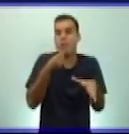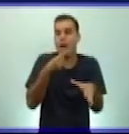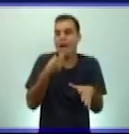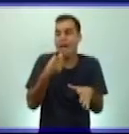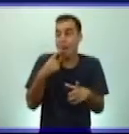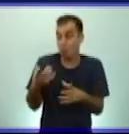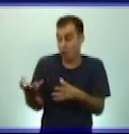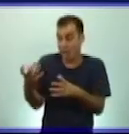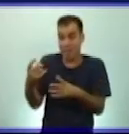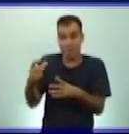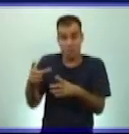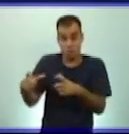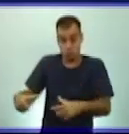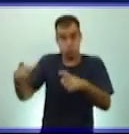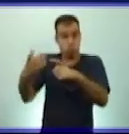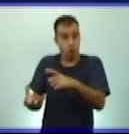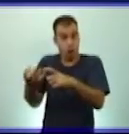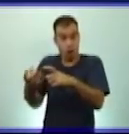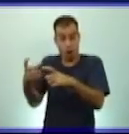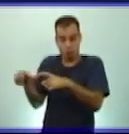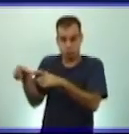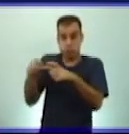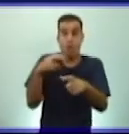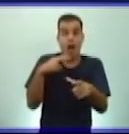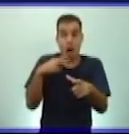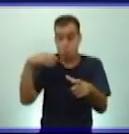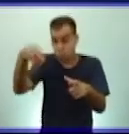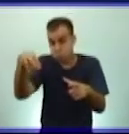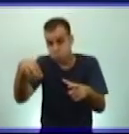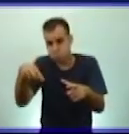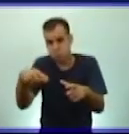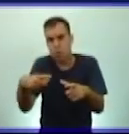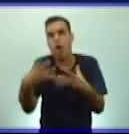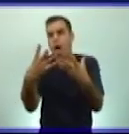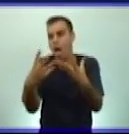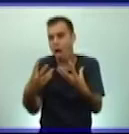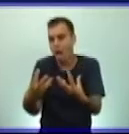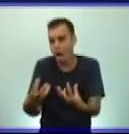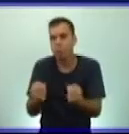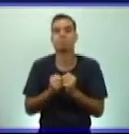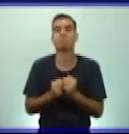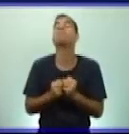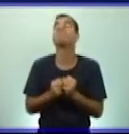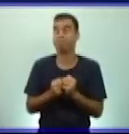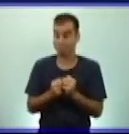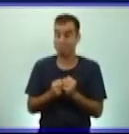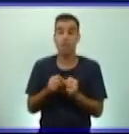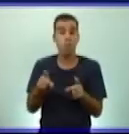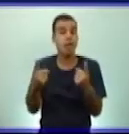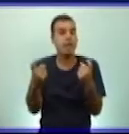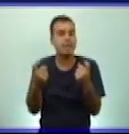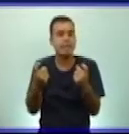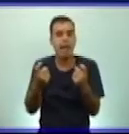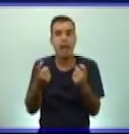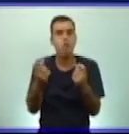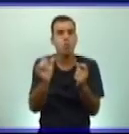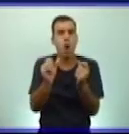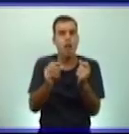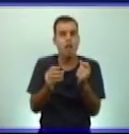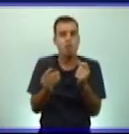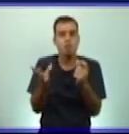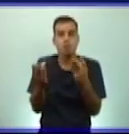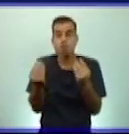cualquier cosa que queramos que baje su temperatura rápidamente, porque necesita mucha energía para elevar